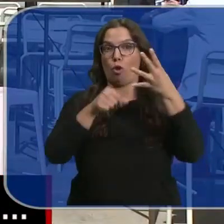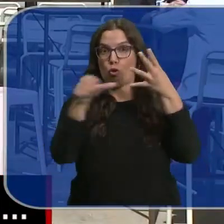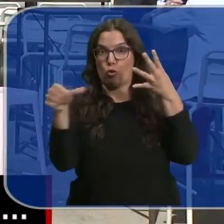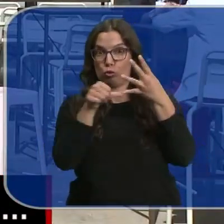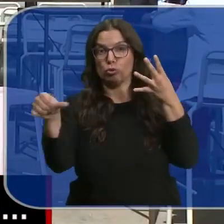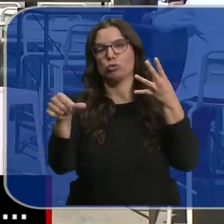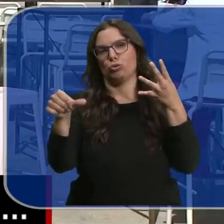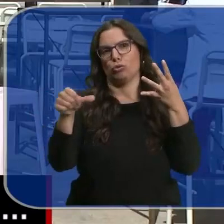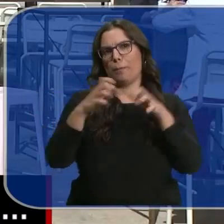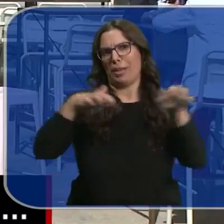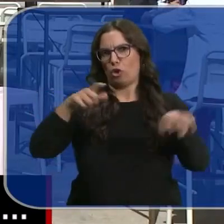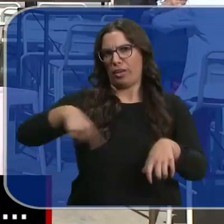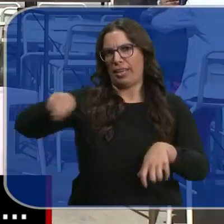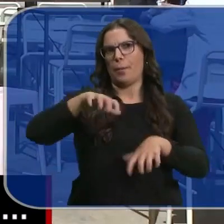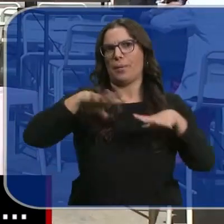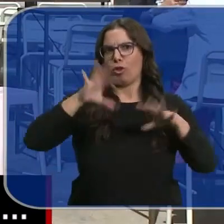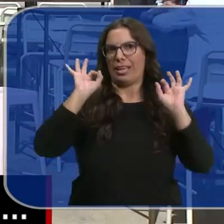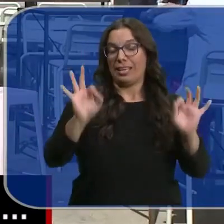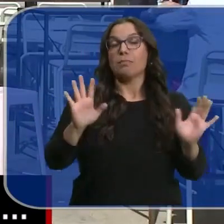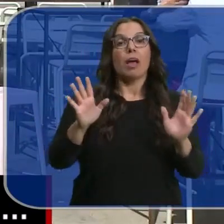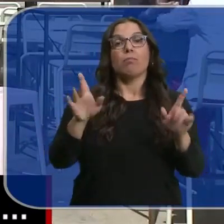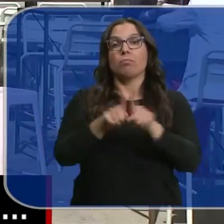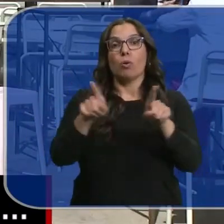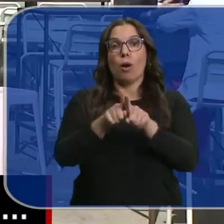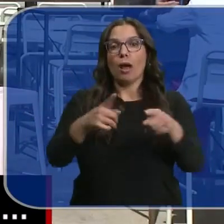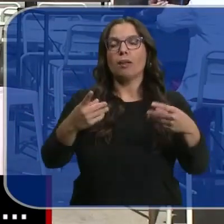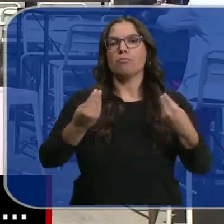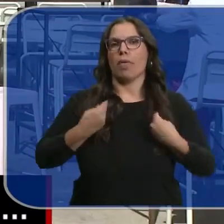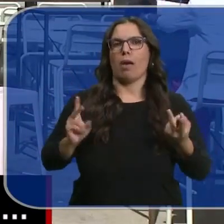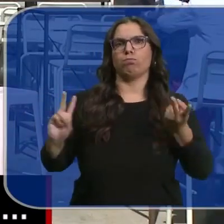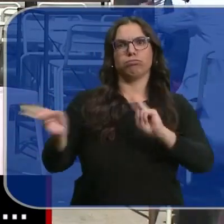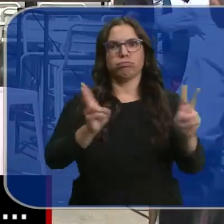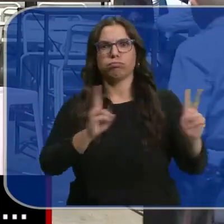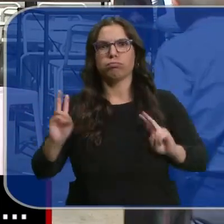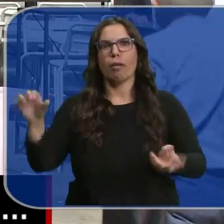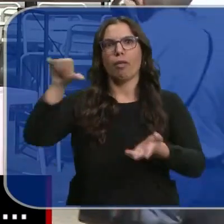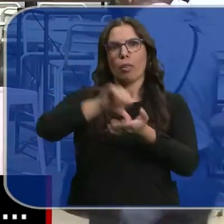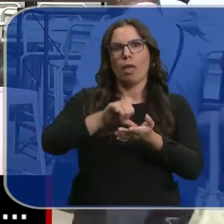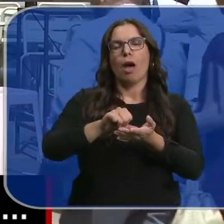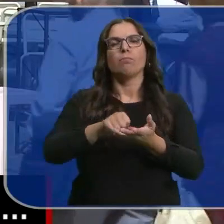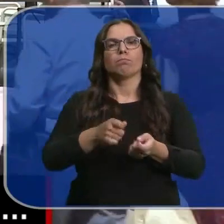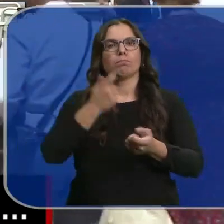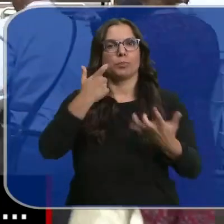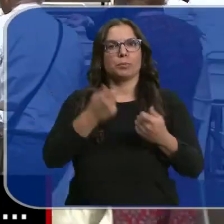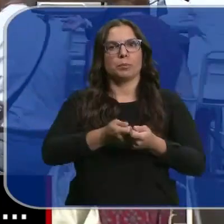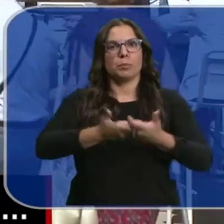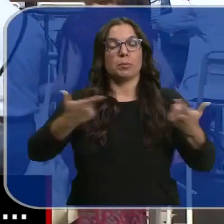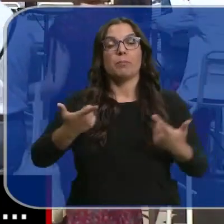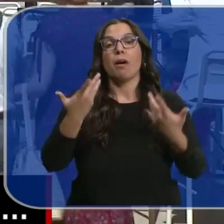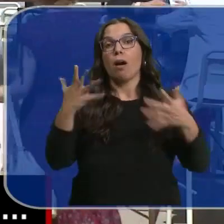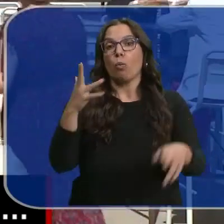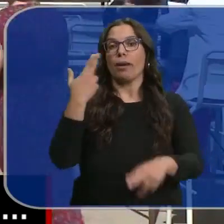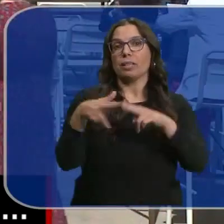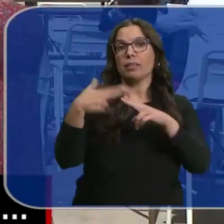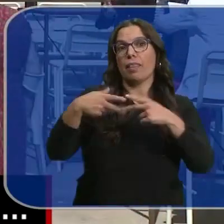mes por excelencia de vacaciones. Aún así, la vida vuelve a ser la protagonista en los centros urbanos, aunque todavía hay algunas actividades y